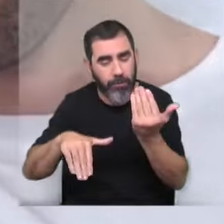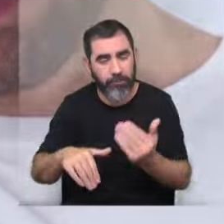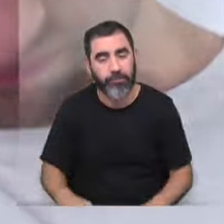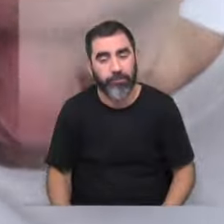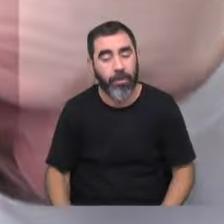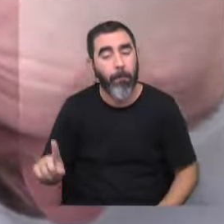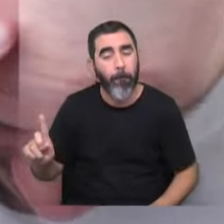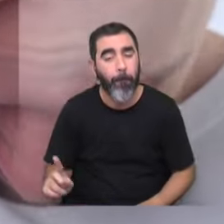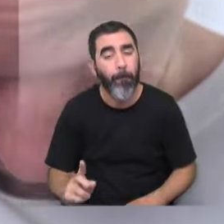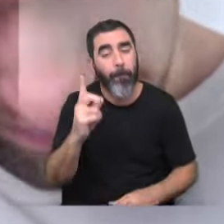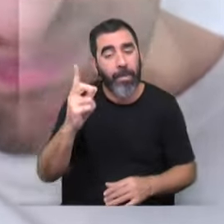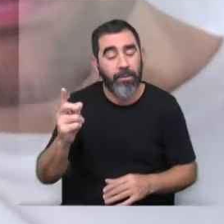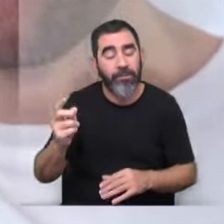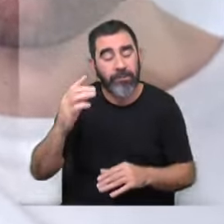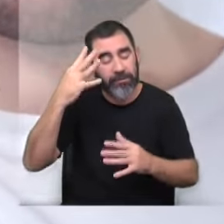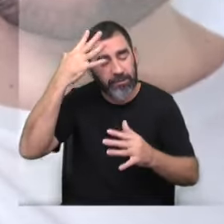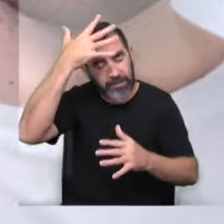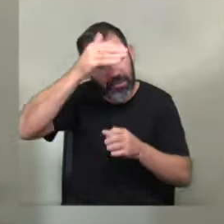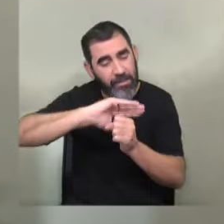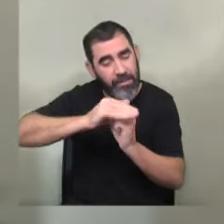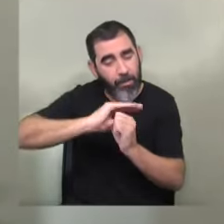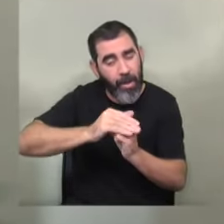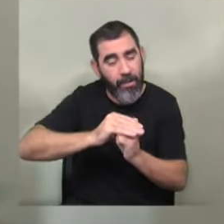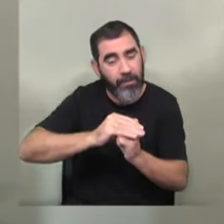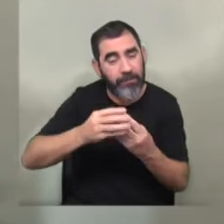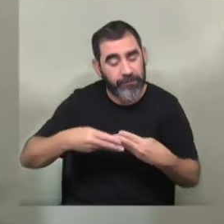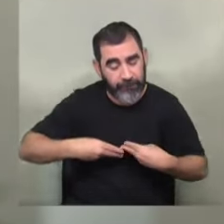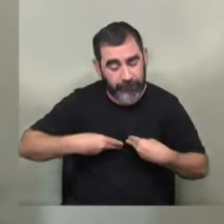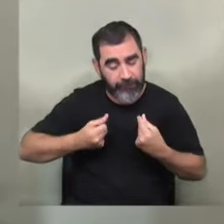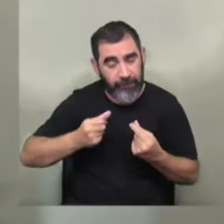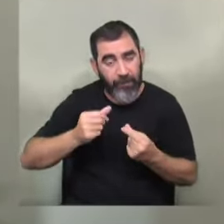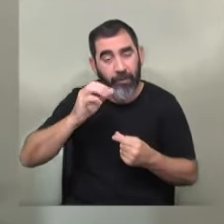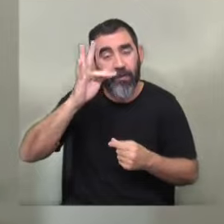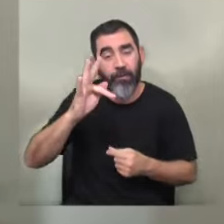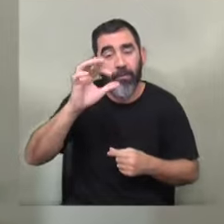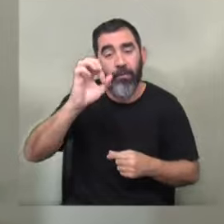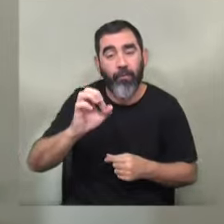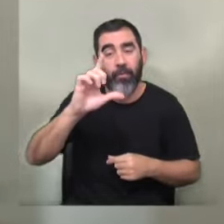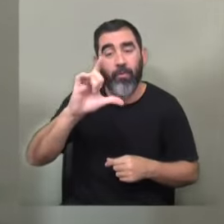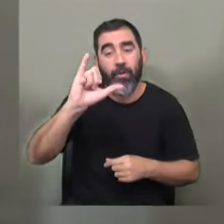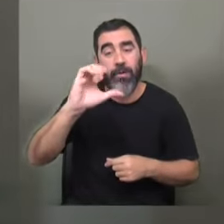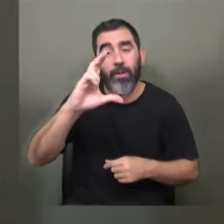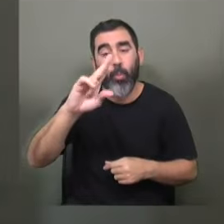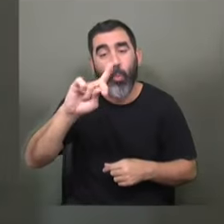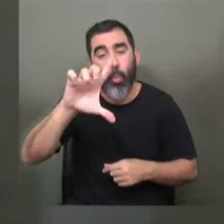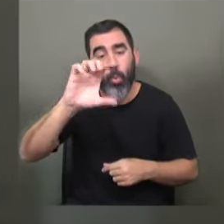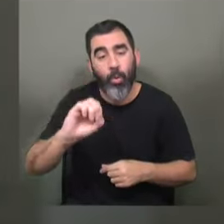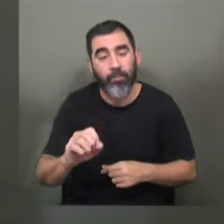La principal causa de la alopecia androgenética es la sensibilidad de los folículos a los andrógenos y en especial